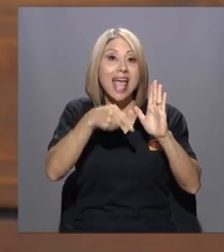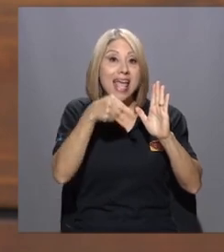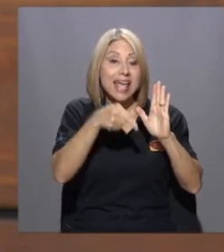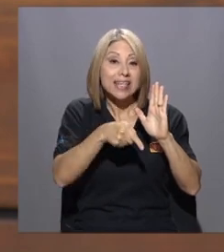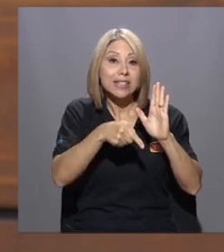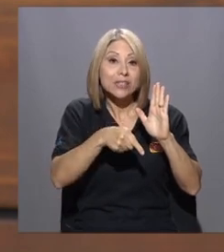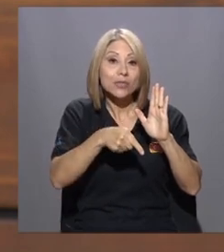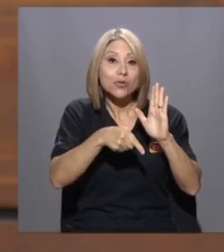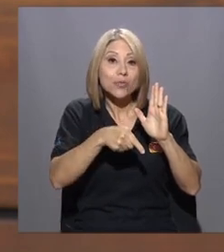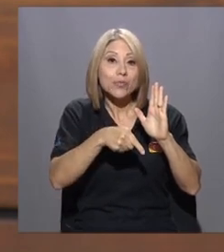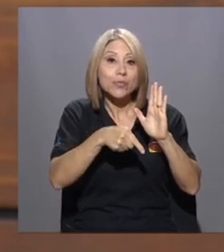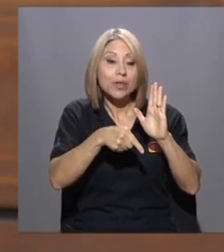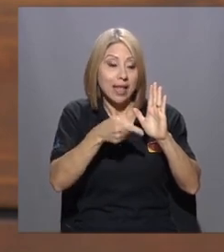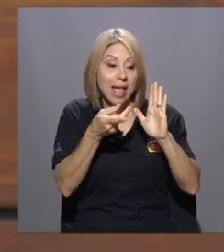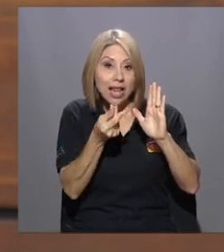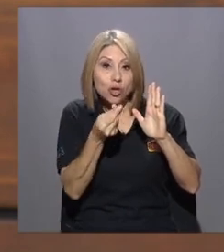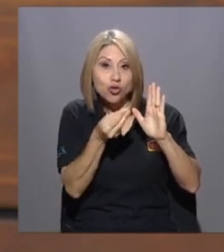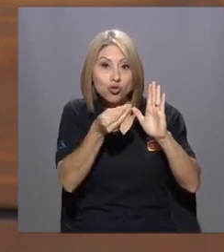excluidos